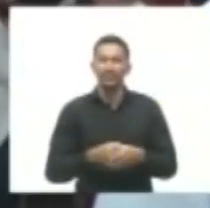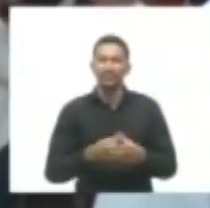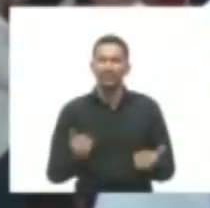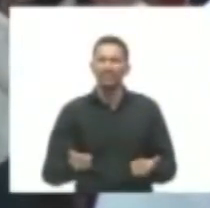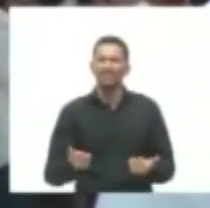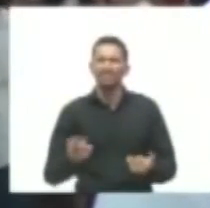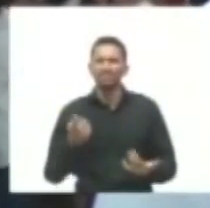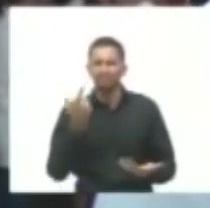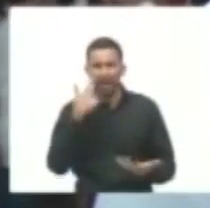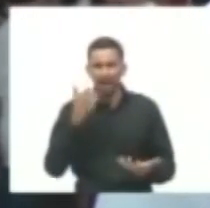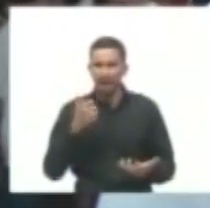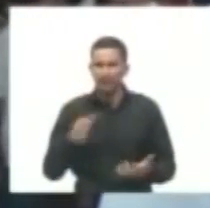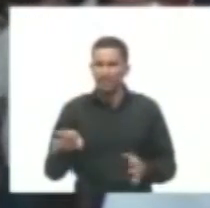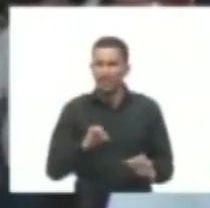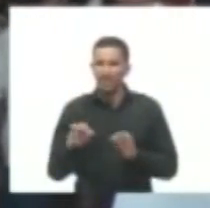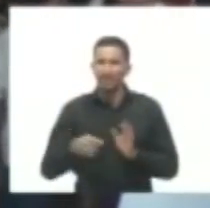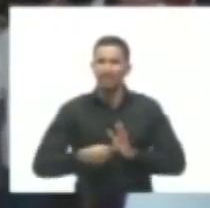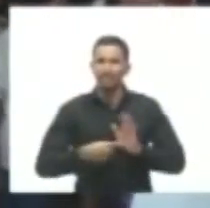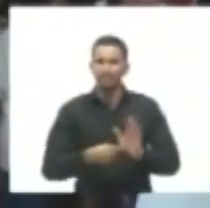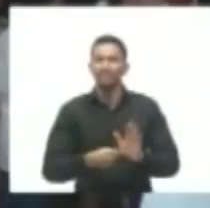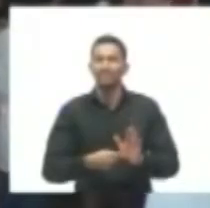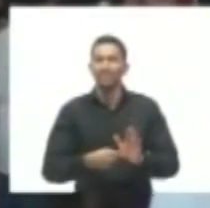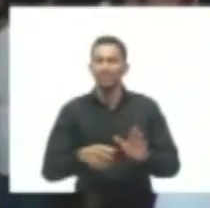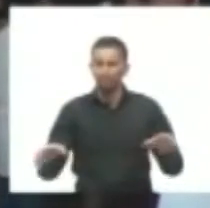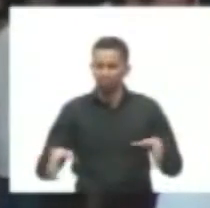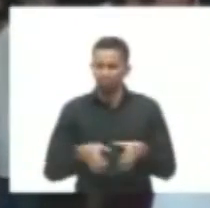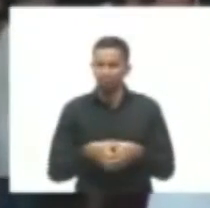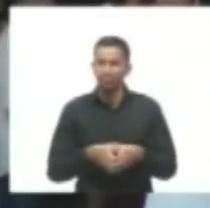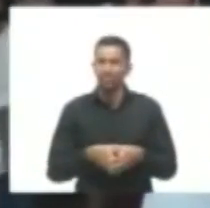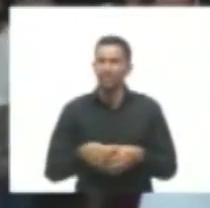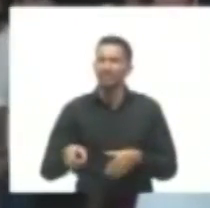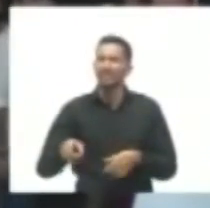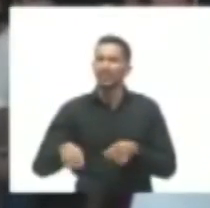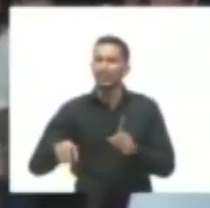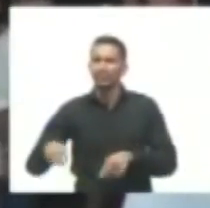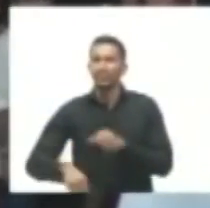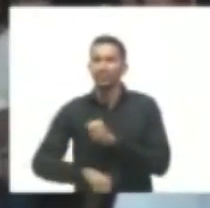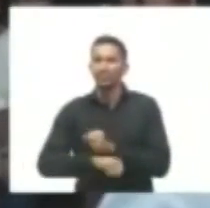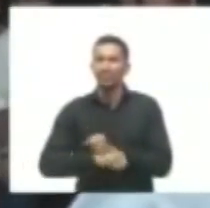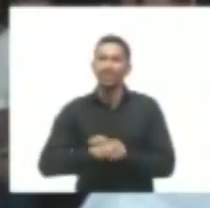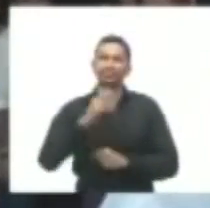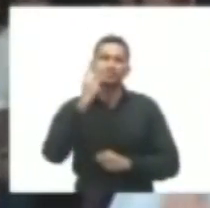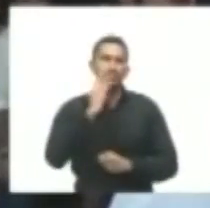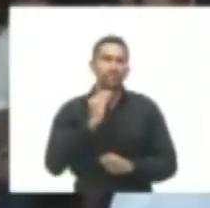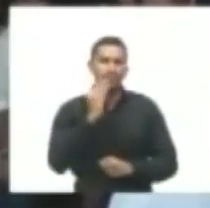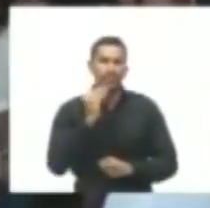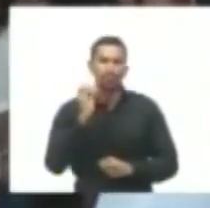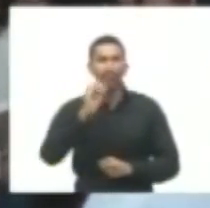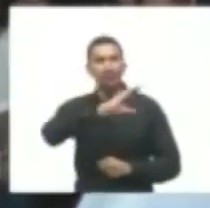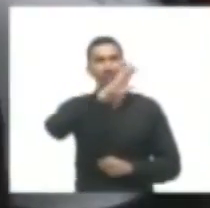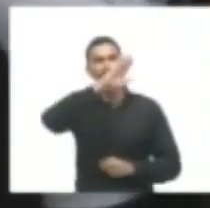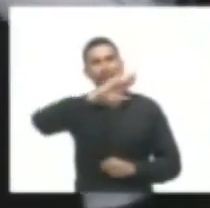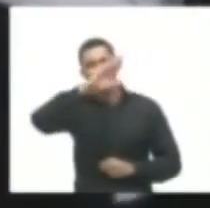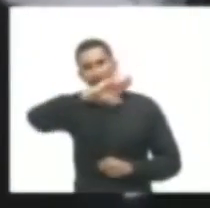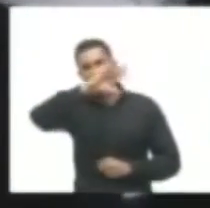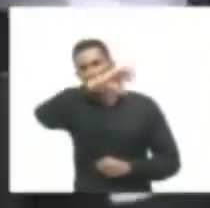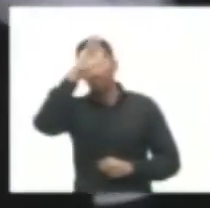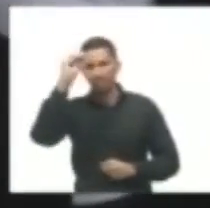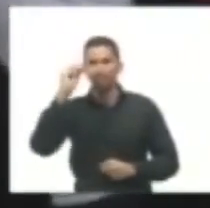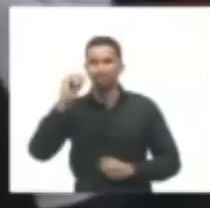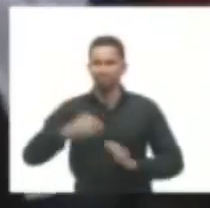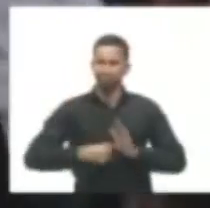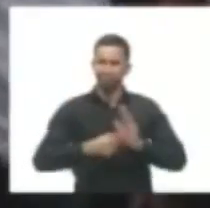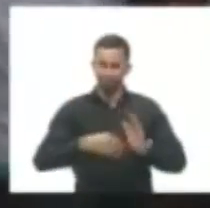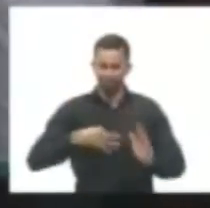mostrar es reforzarnos con jugadores experimentados de la región que sientan la camiseta. De misma manera,